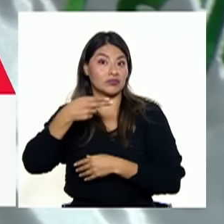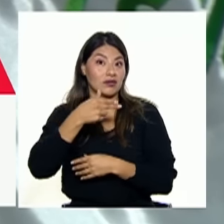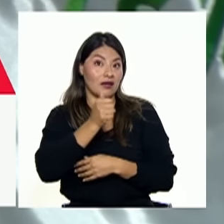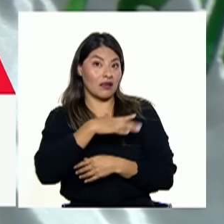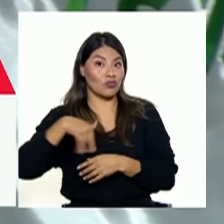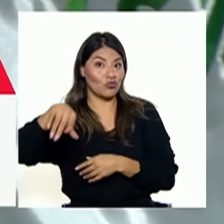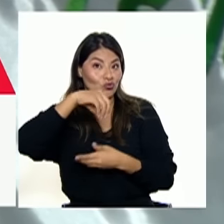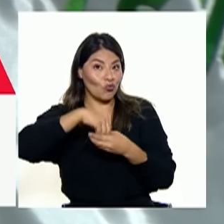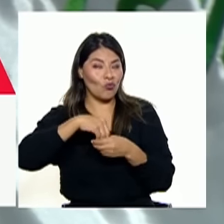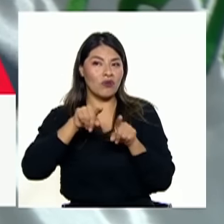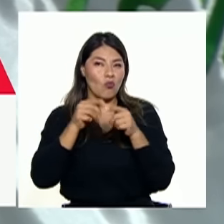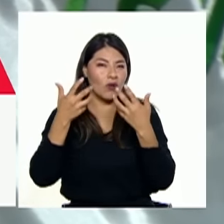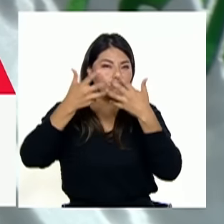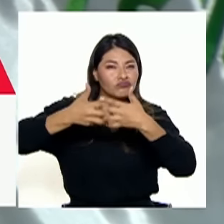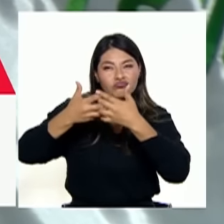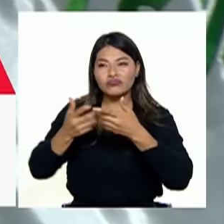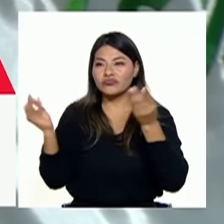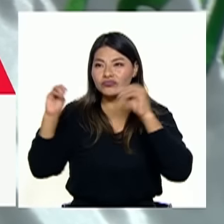logístico e industrial para la región.